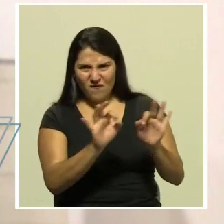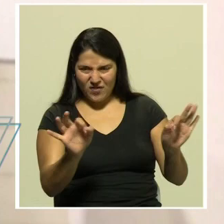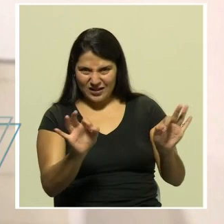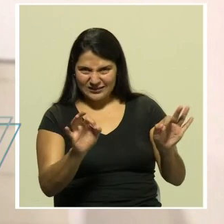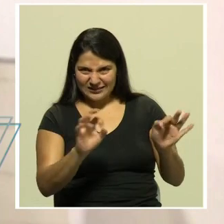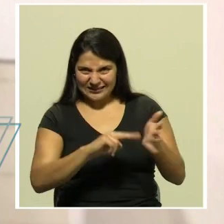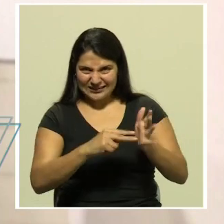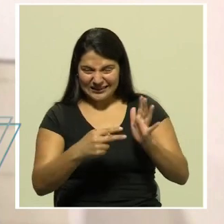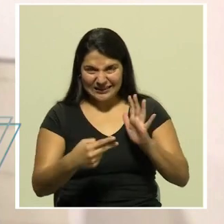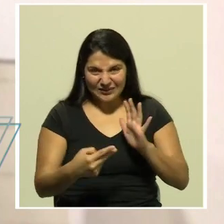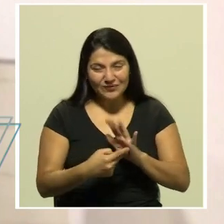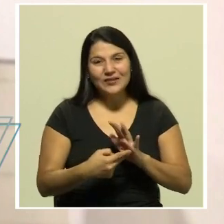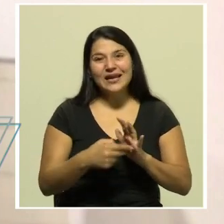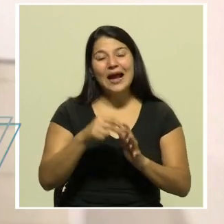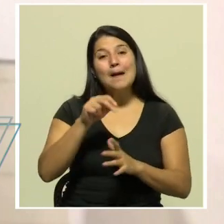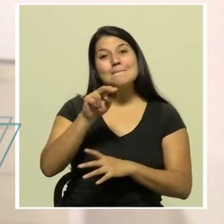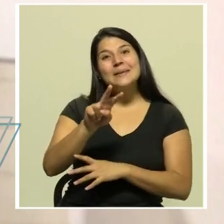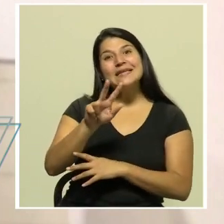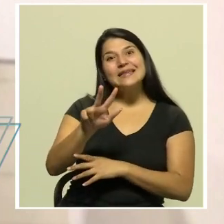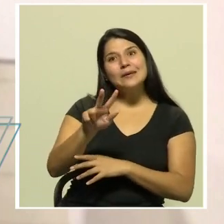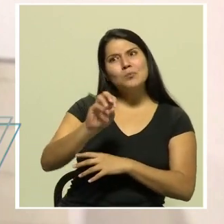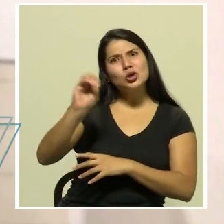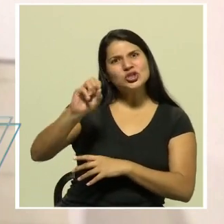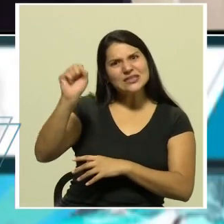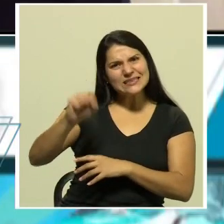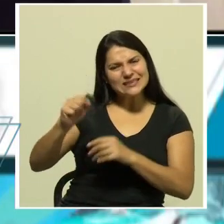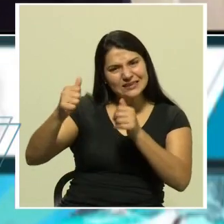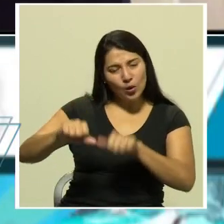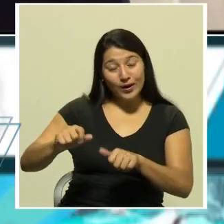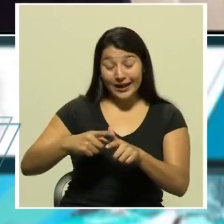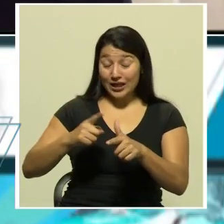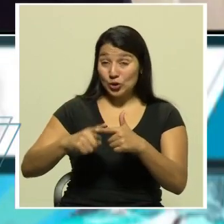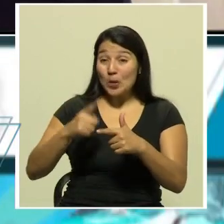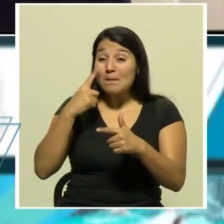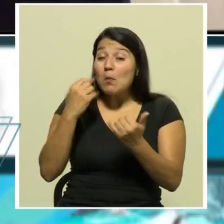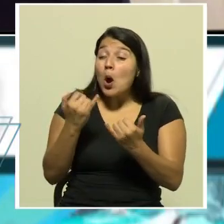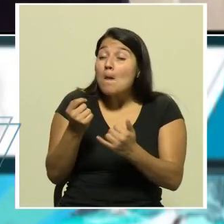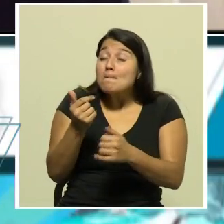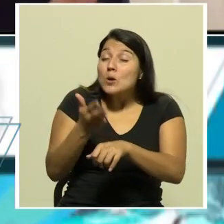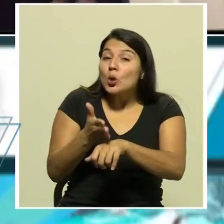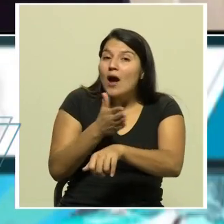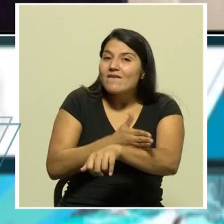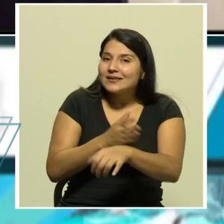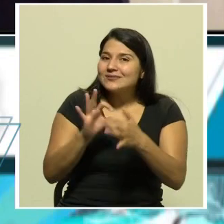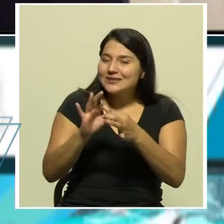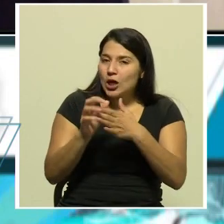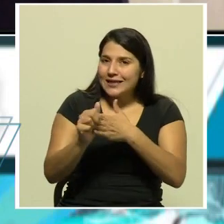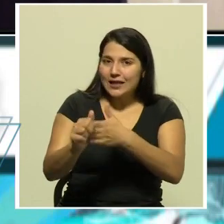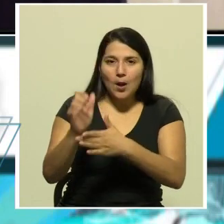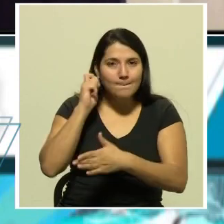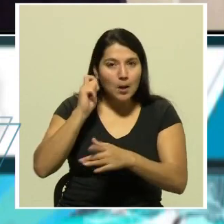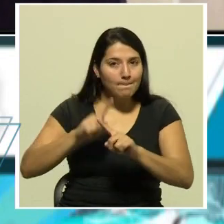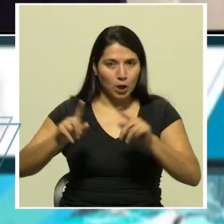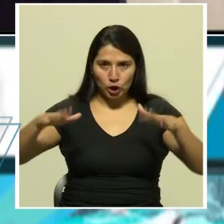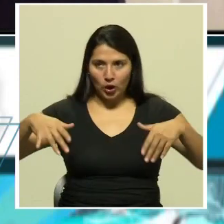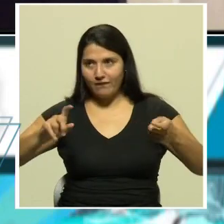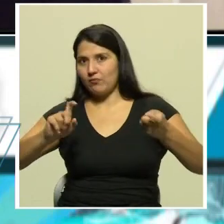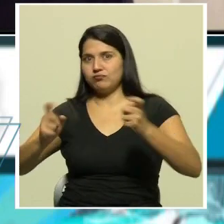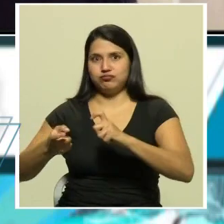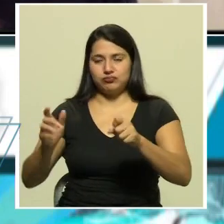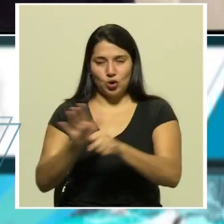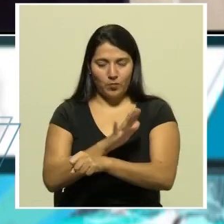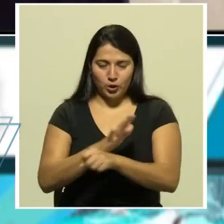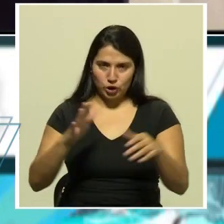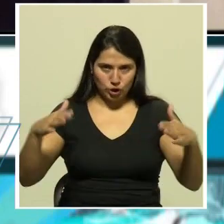estamos viendo que hay un pequeño avance en esa transformación cultural sobre la percepción del liderazgo femenino, pero tampoco es una revolución. Así